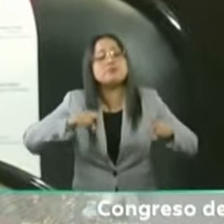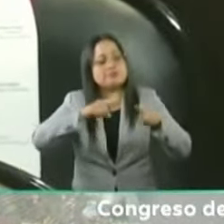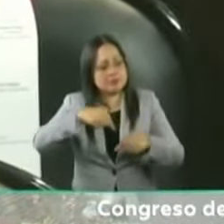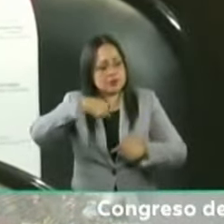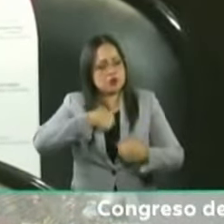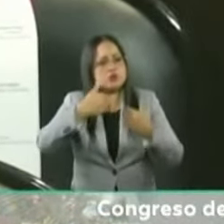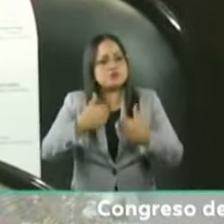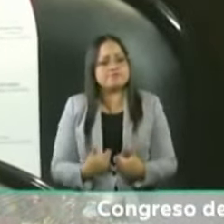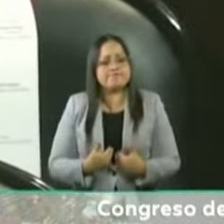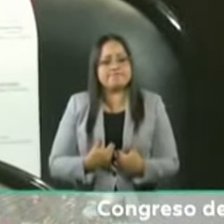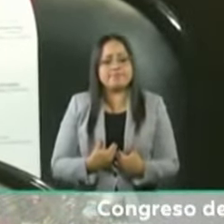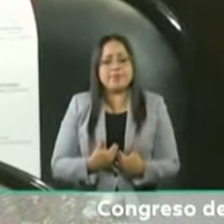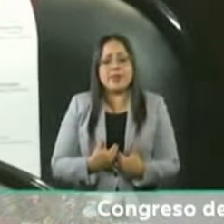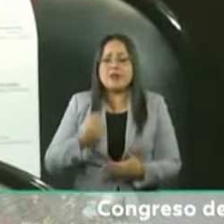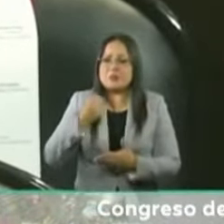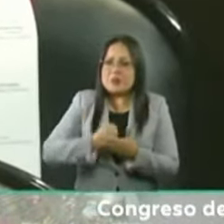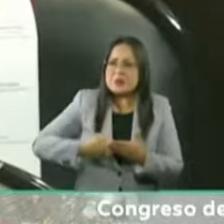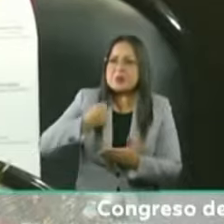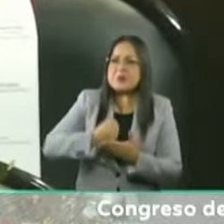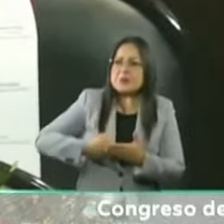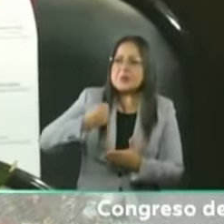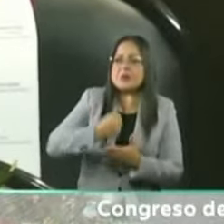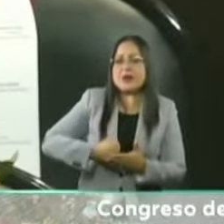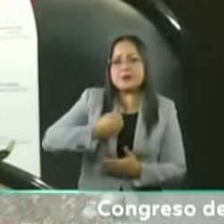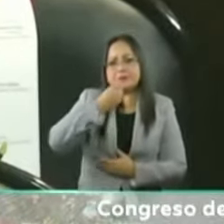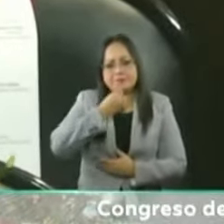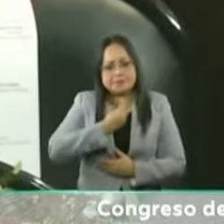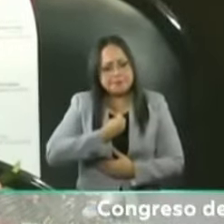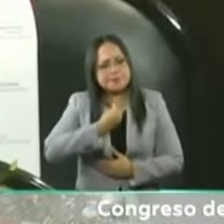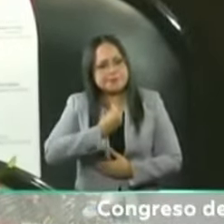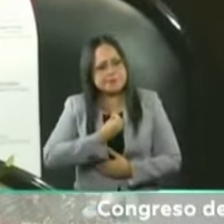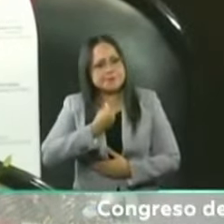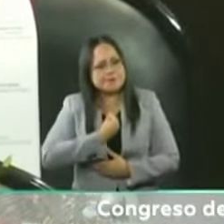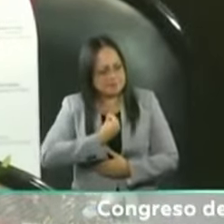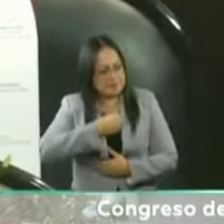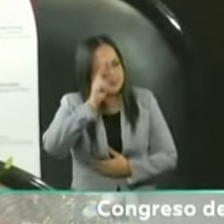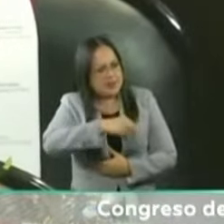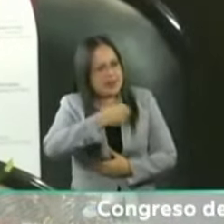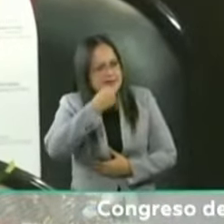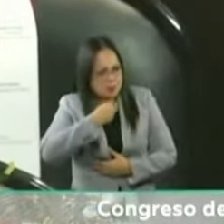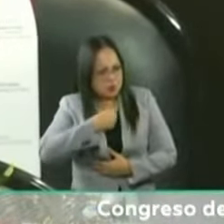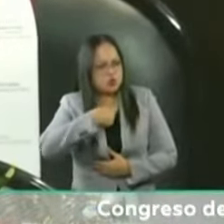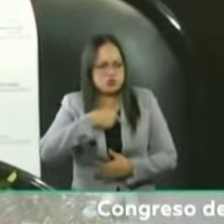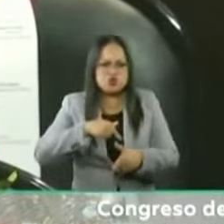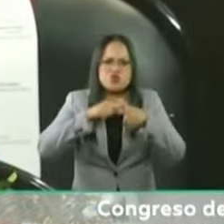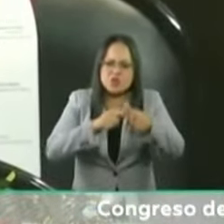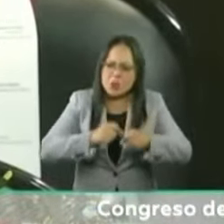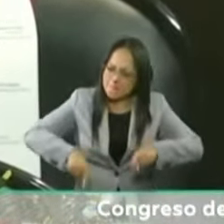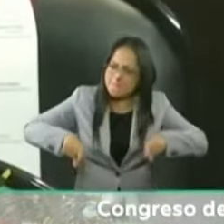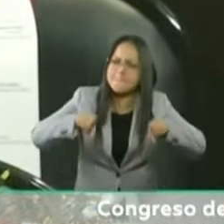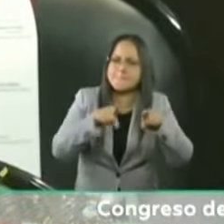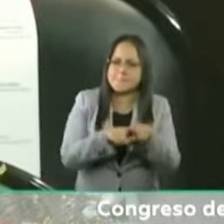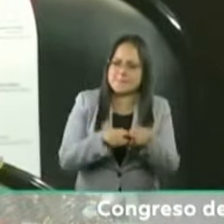hace ya algunos días: el presidente de Brasil, Luis Ignacio Lula da Silva, la presidenta de Honduras, Xiomara Castro, claro, el presidente de